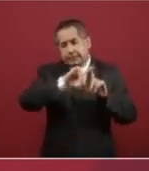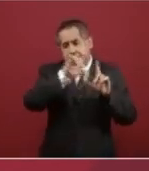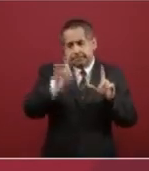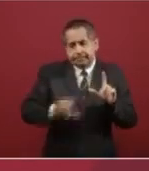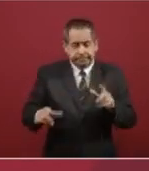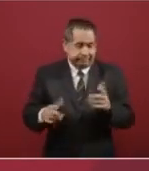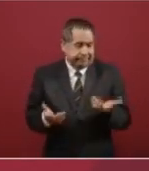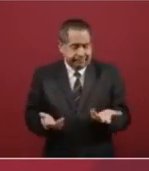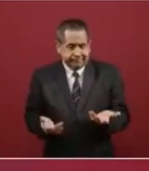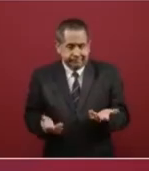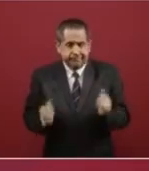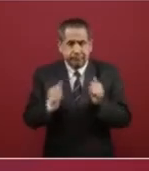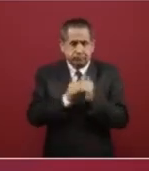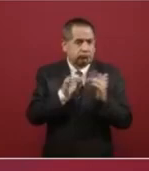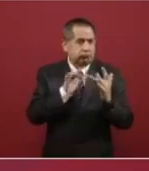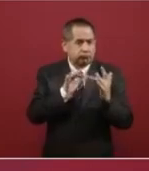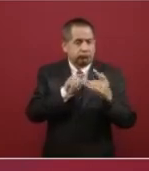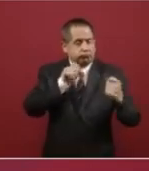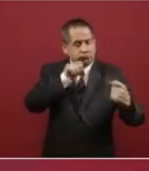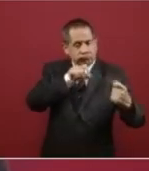aparejado de la conectividad.